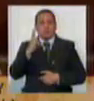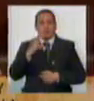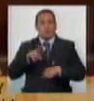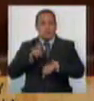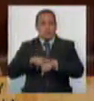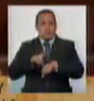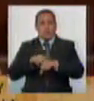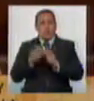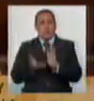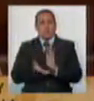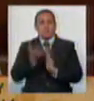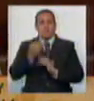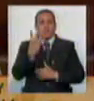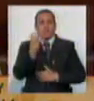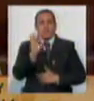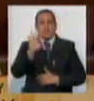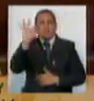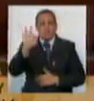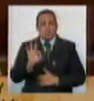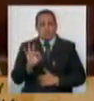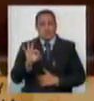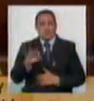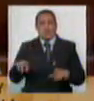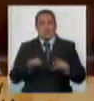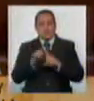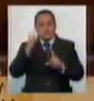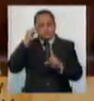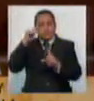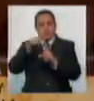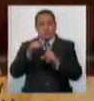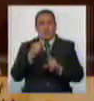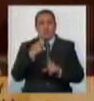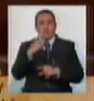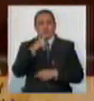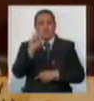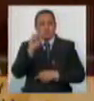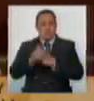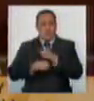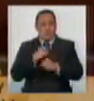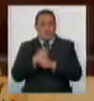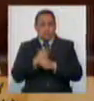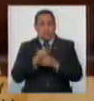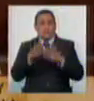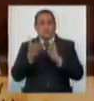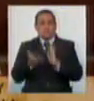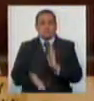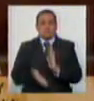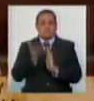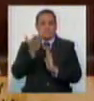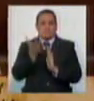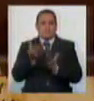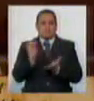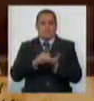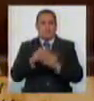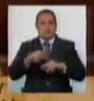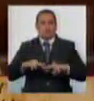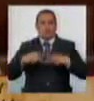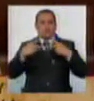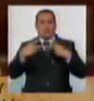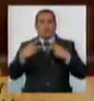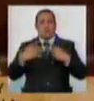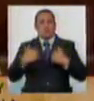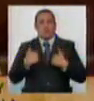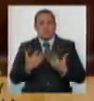ha aumentado en 40% y la meta al bicentenario debe ser, por lo menos, duplicarlo.